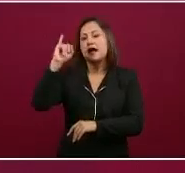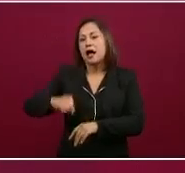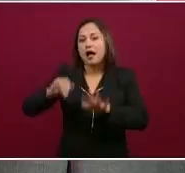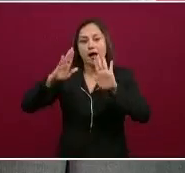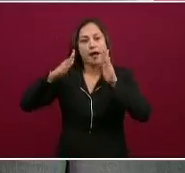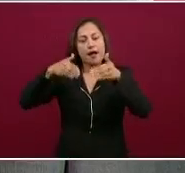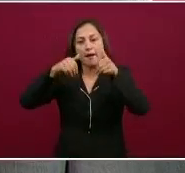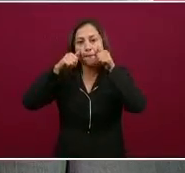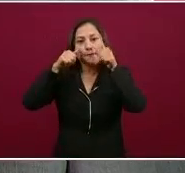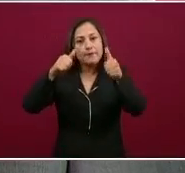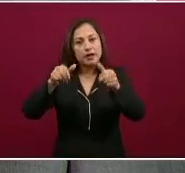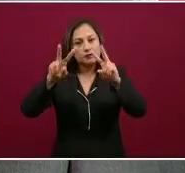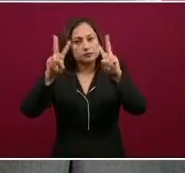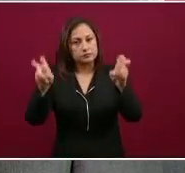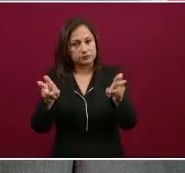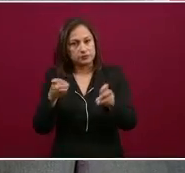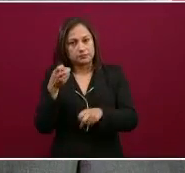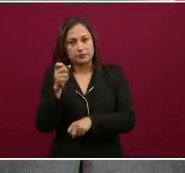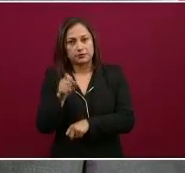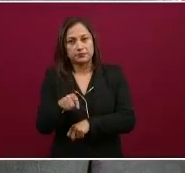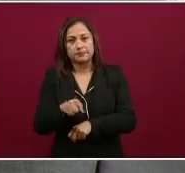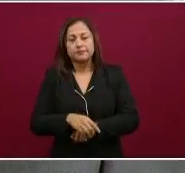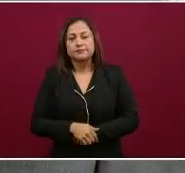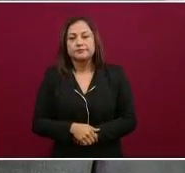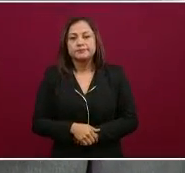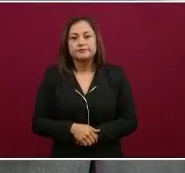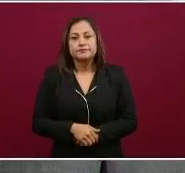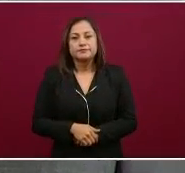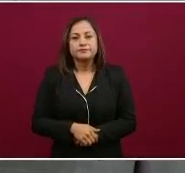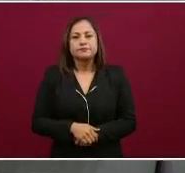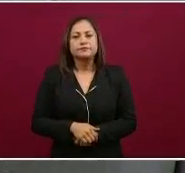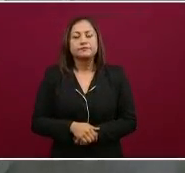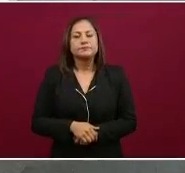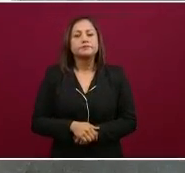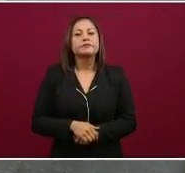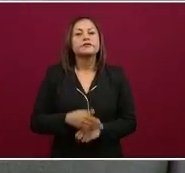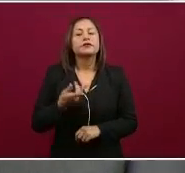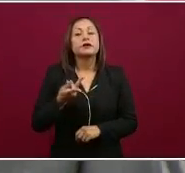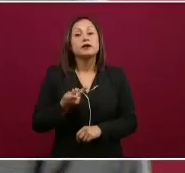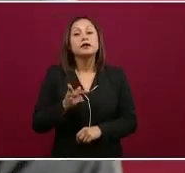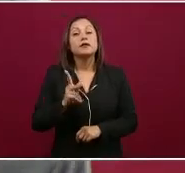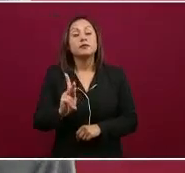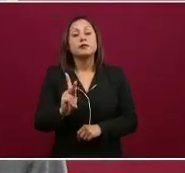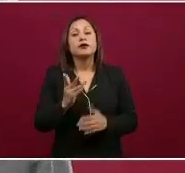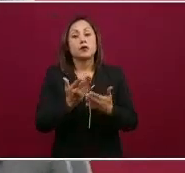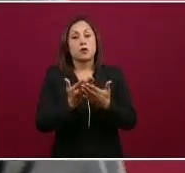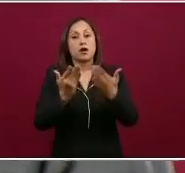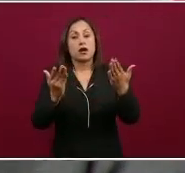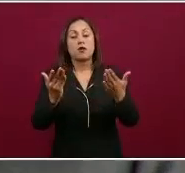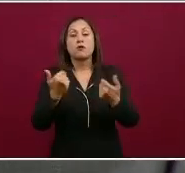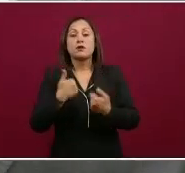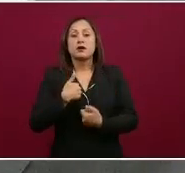en esta materia, pero queremos que se le informe